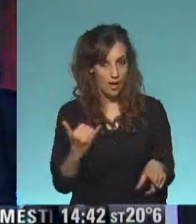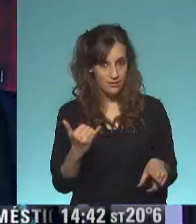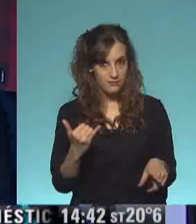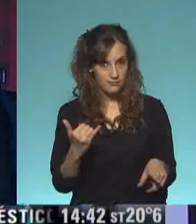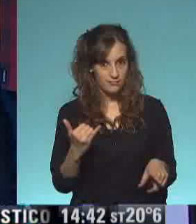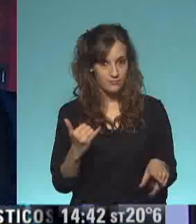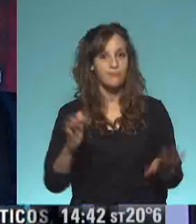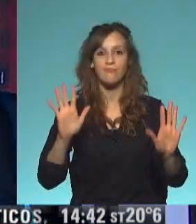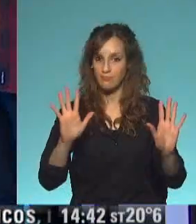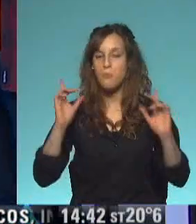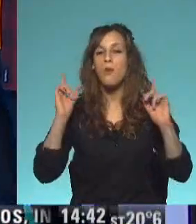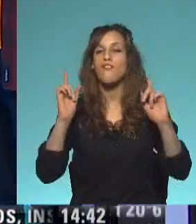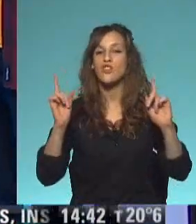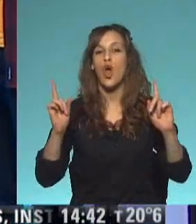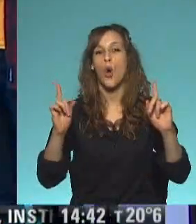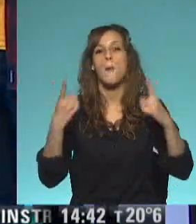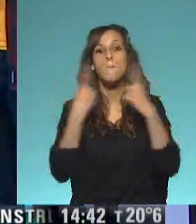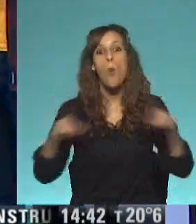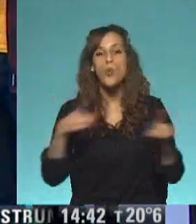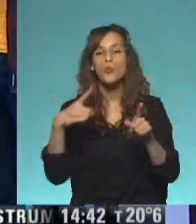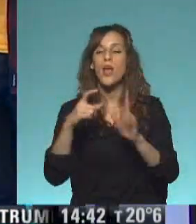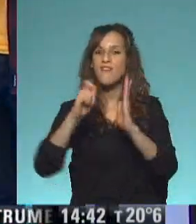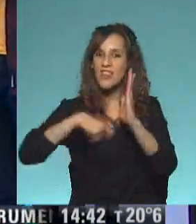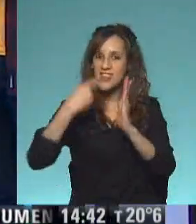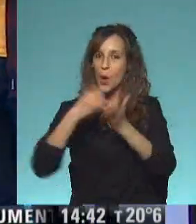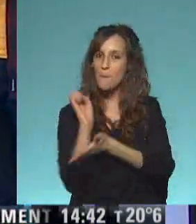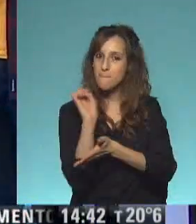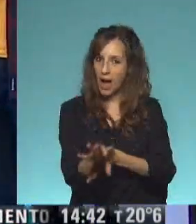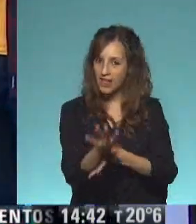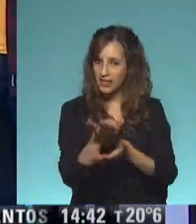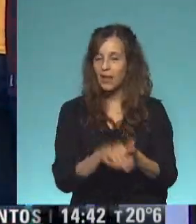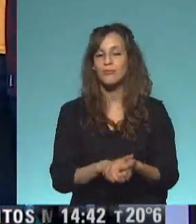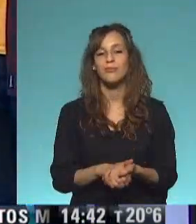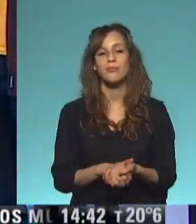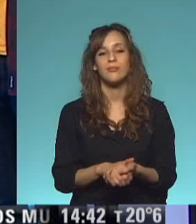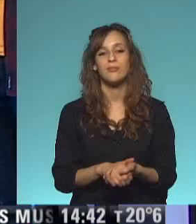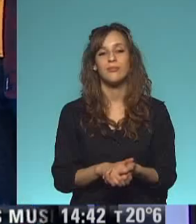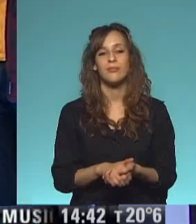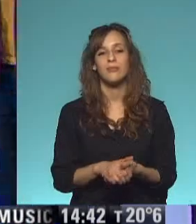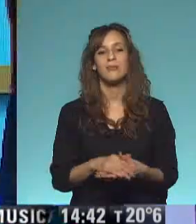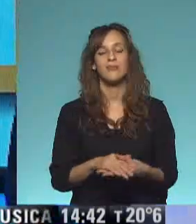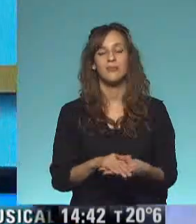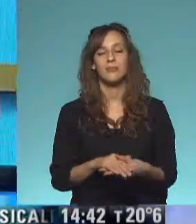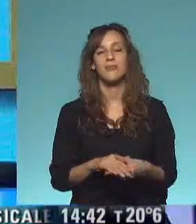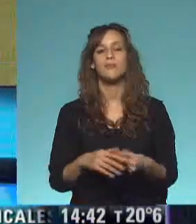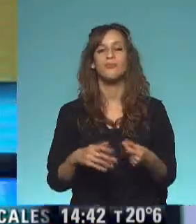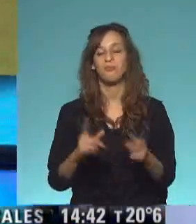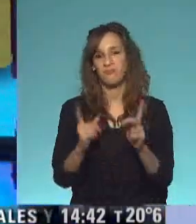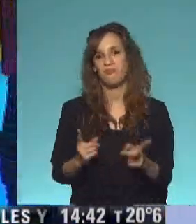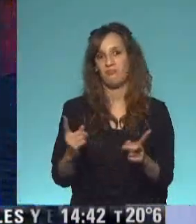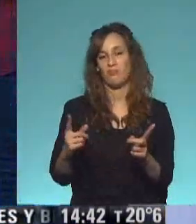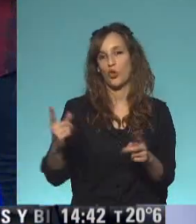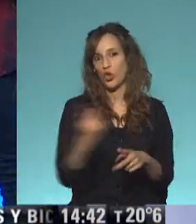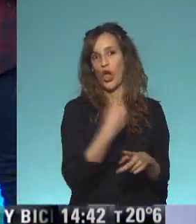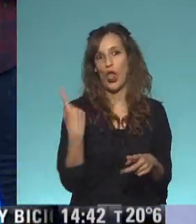nuestro profe de música, Mauro, que viene mañana, pero mientras tanto nos deja ahí como una grabación para que lo tengamos presente. Y así vamos cantando en casa y conociendo